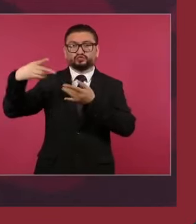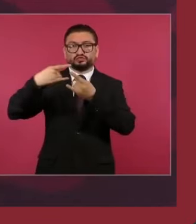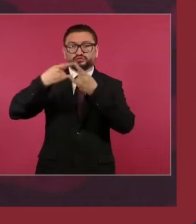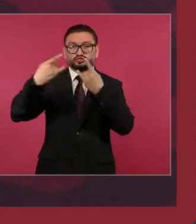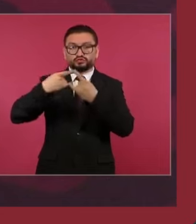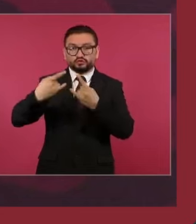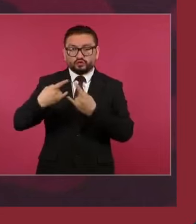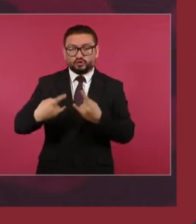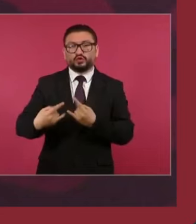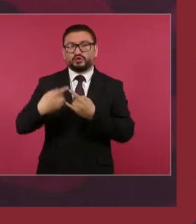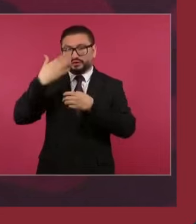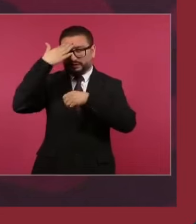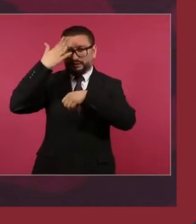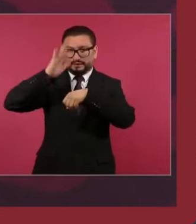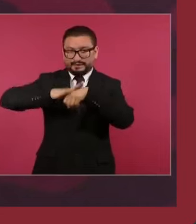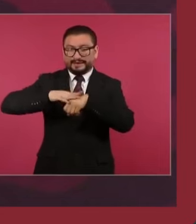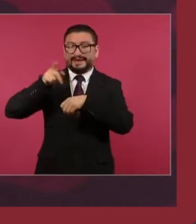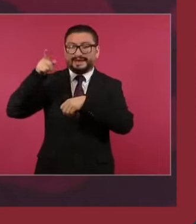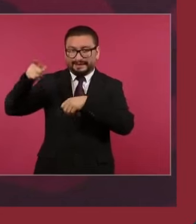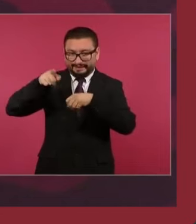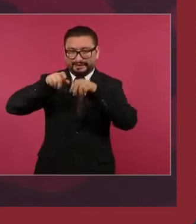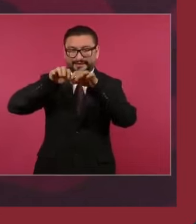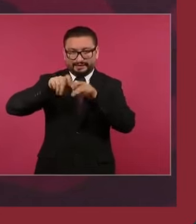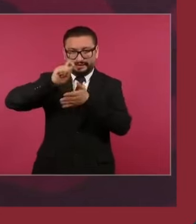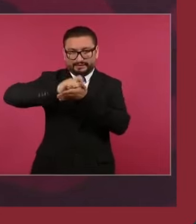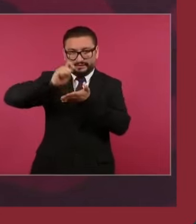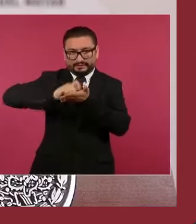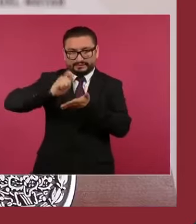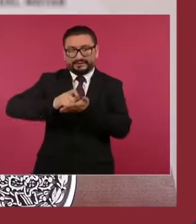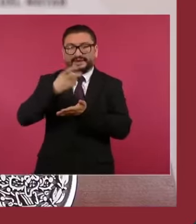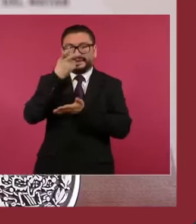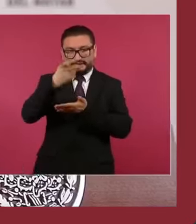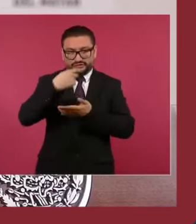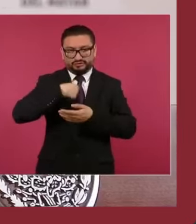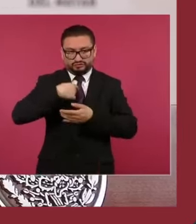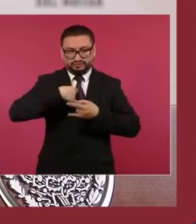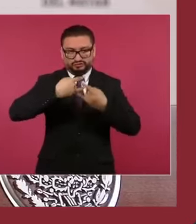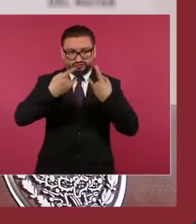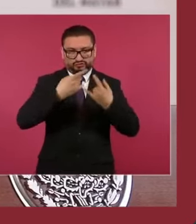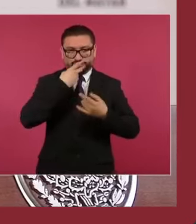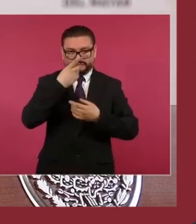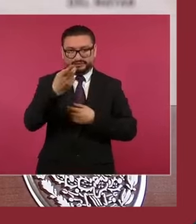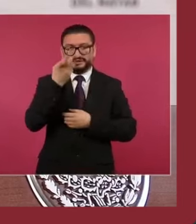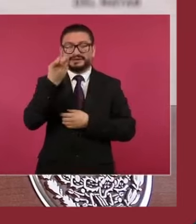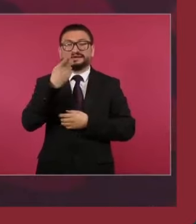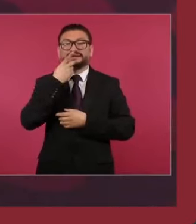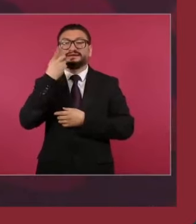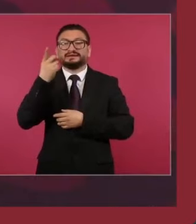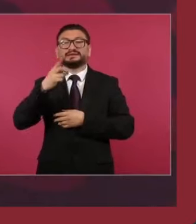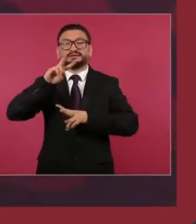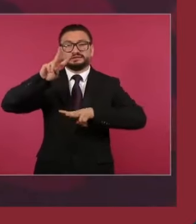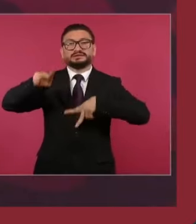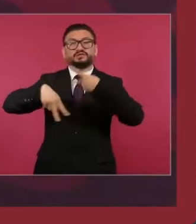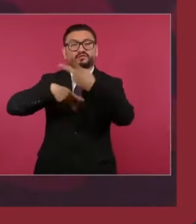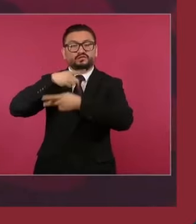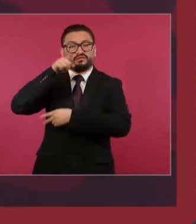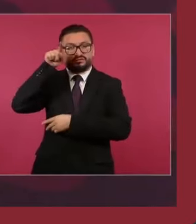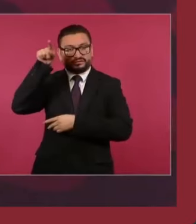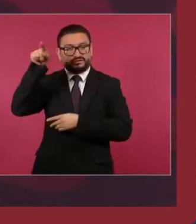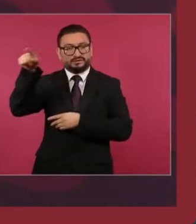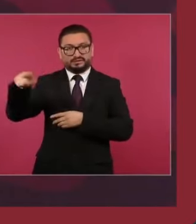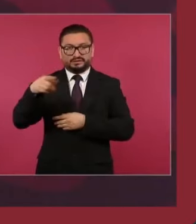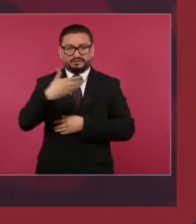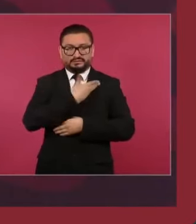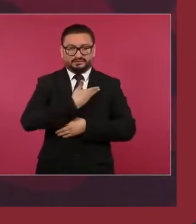y narra esto que les estoy contando. Y dice que fue a ver